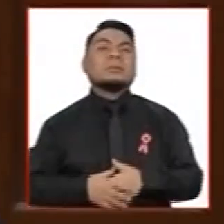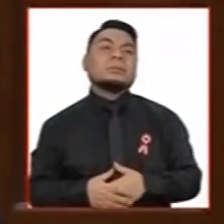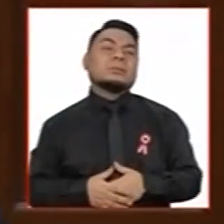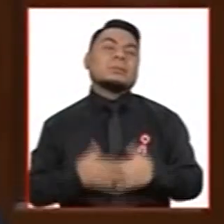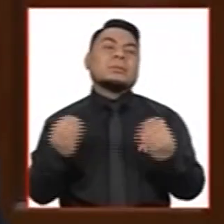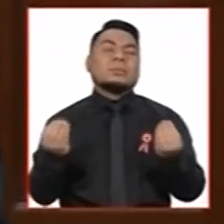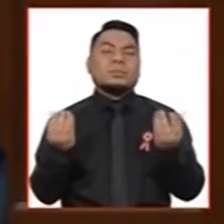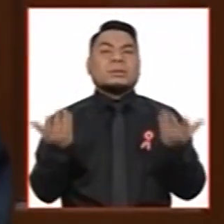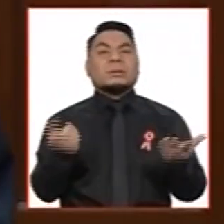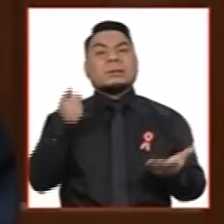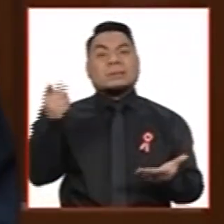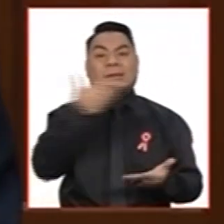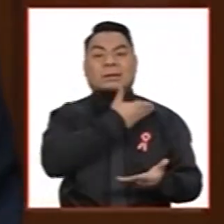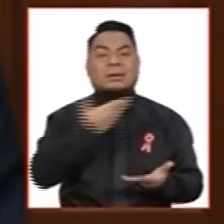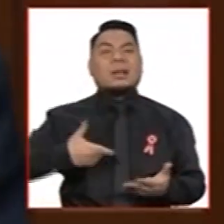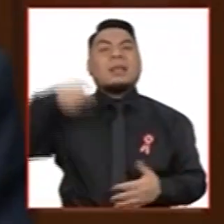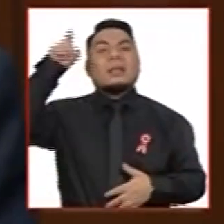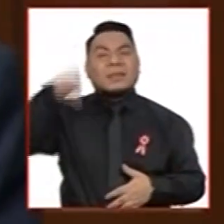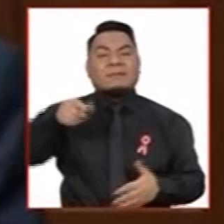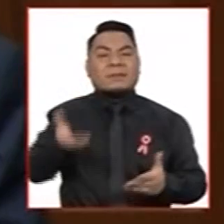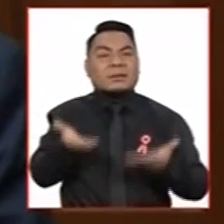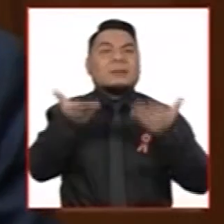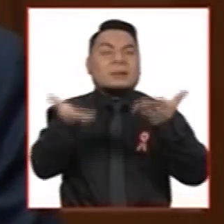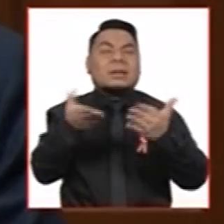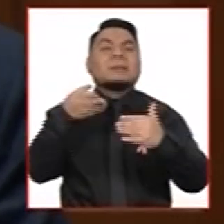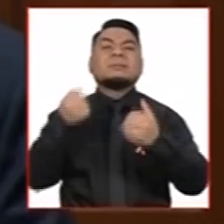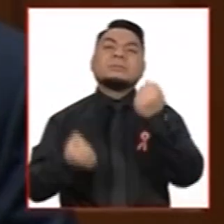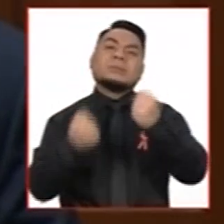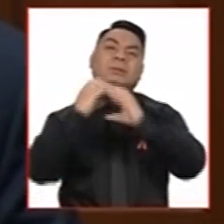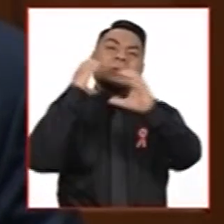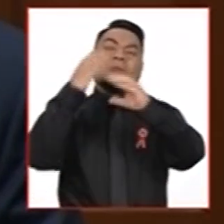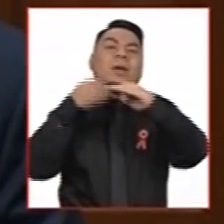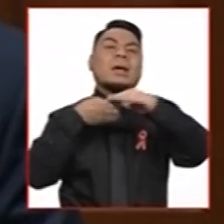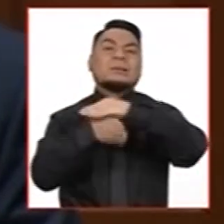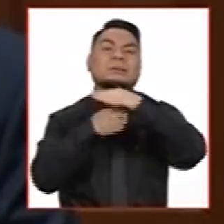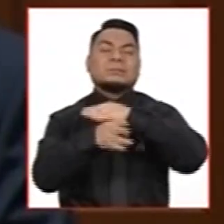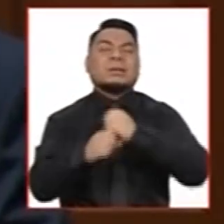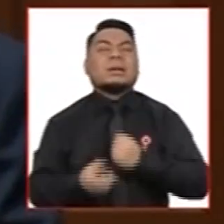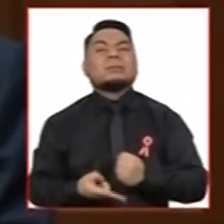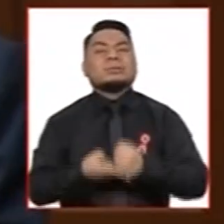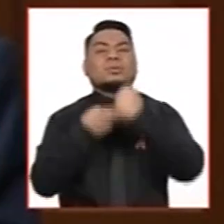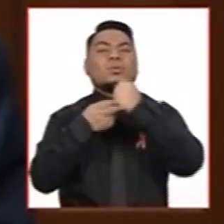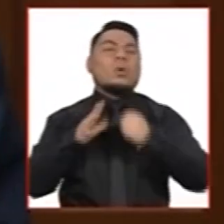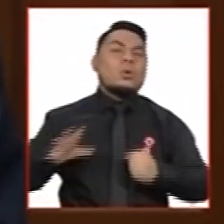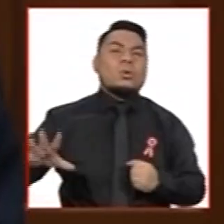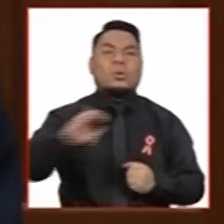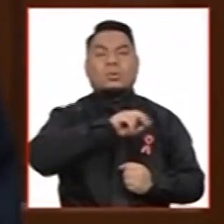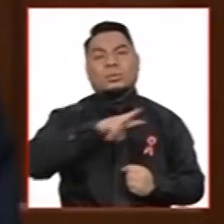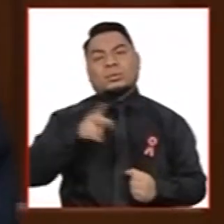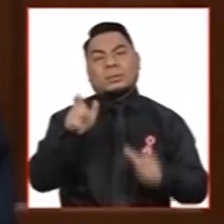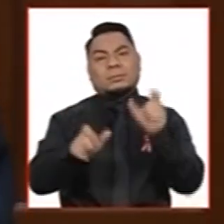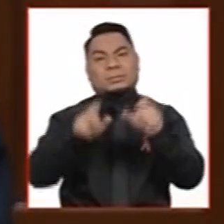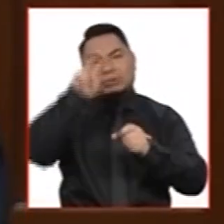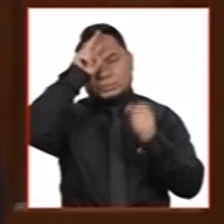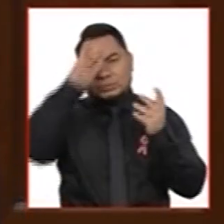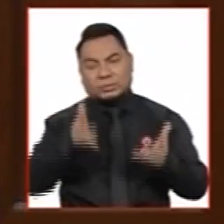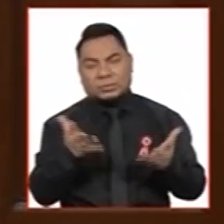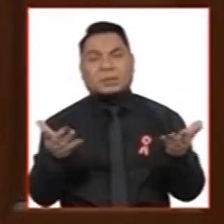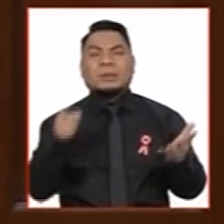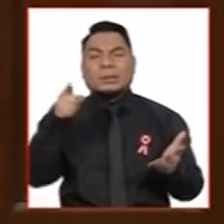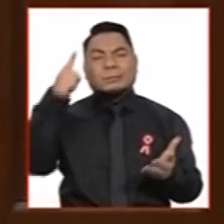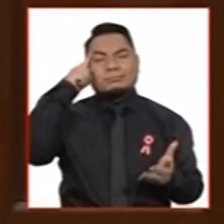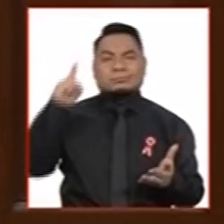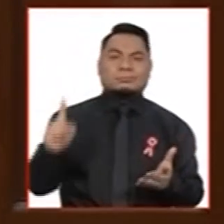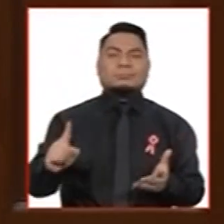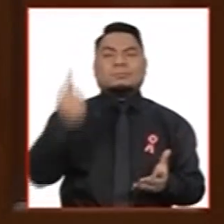por lo que el estado de garantizar con el transporte accesible y seguro a todos los ciudadanos para ello se han priorizado